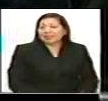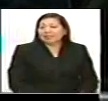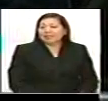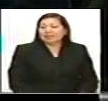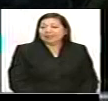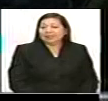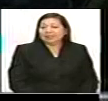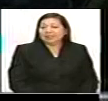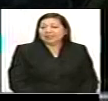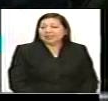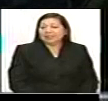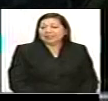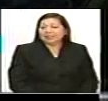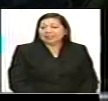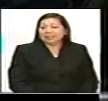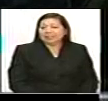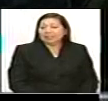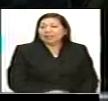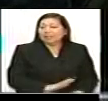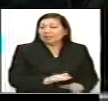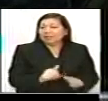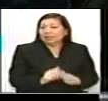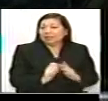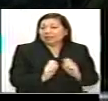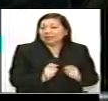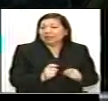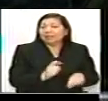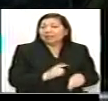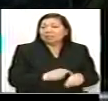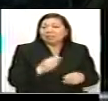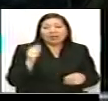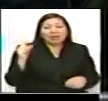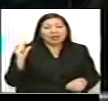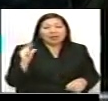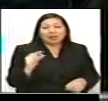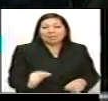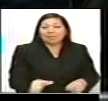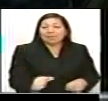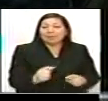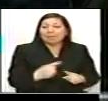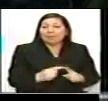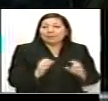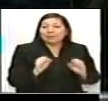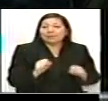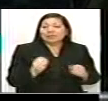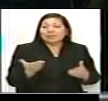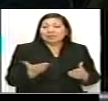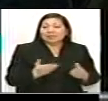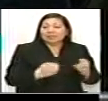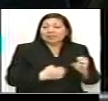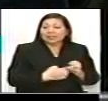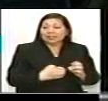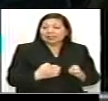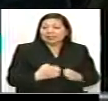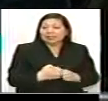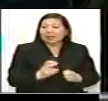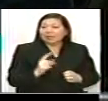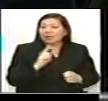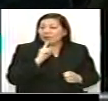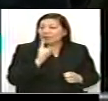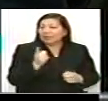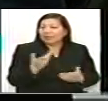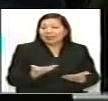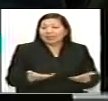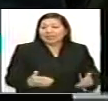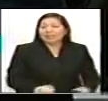momento. Entonces lo están dando casi como tiempo real, pero realmente si vamos a la estación no